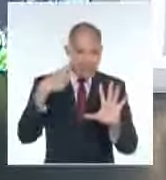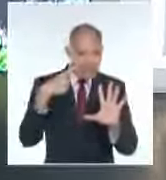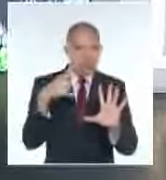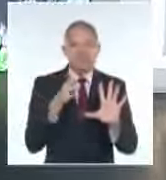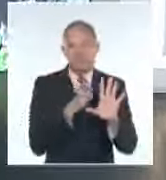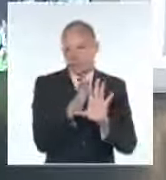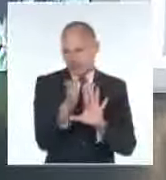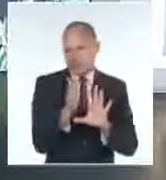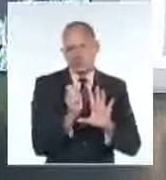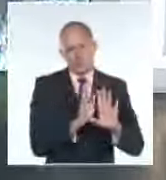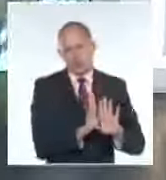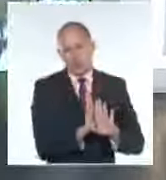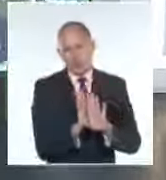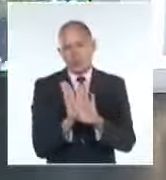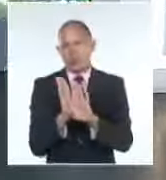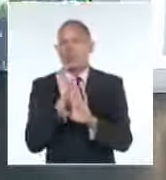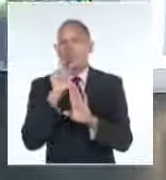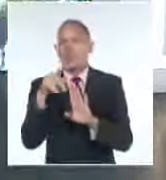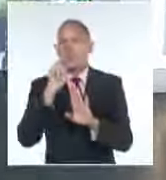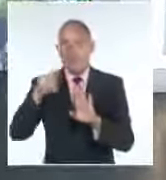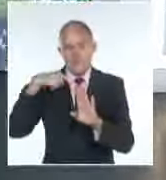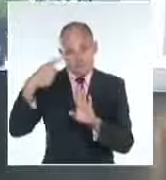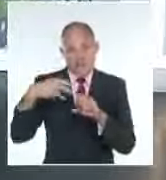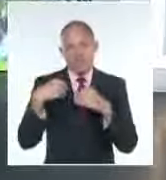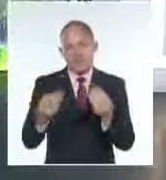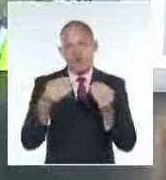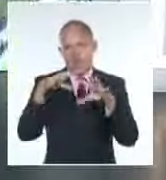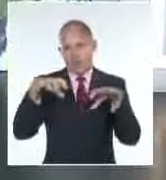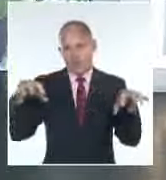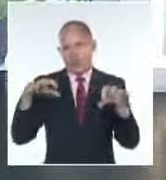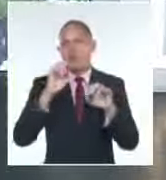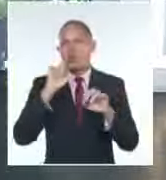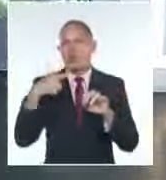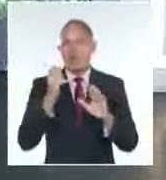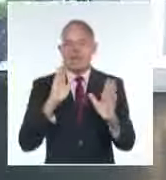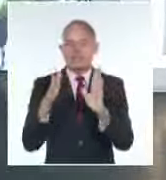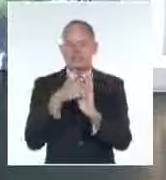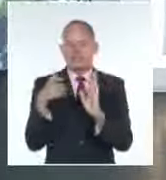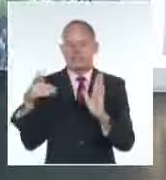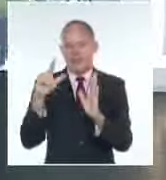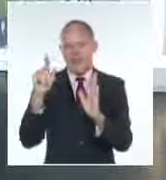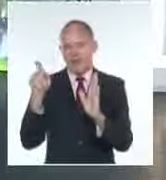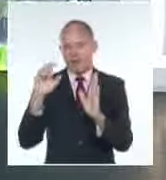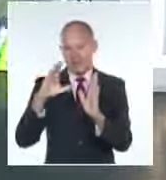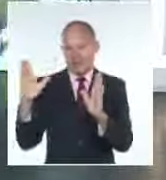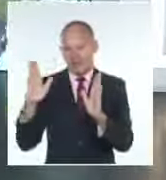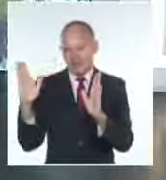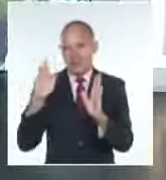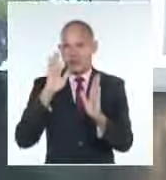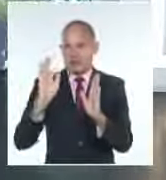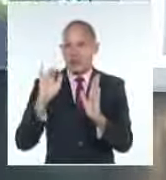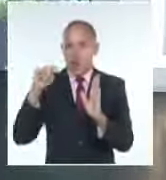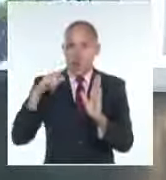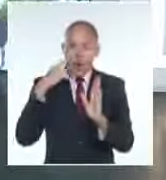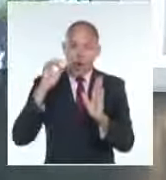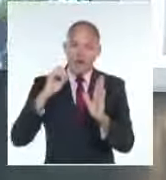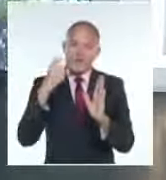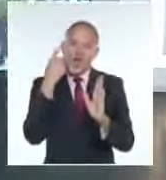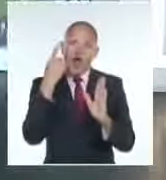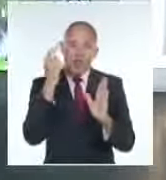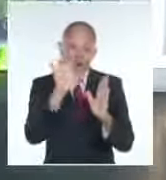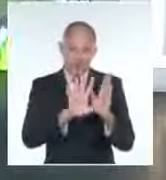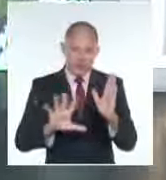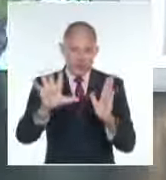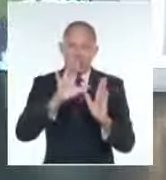oeste incrementando la probabilidad de lluvias en las regiones central y occidental se puede apreciar hoy como hay abundante